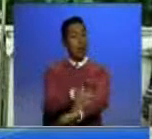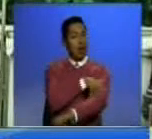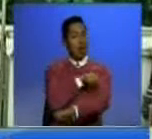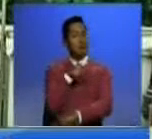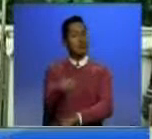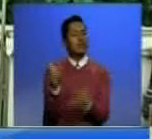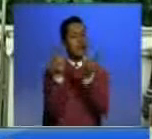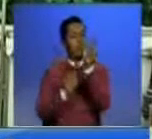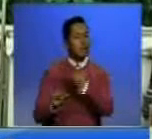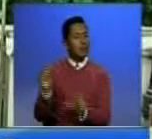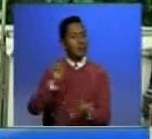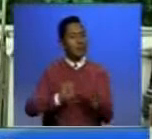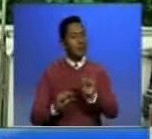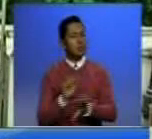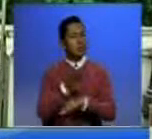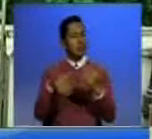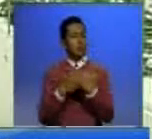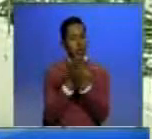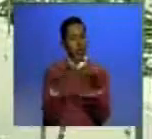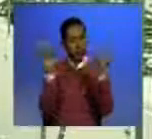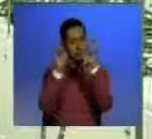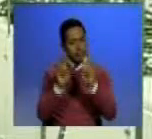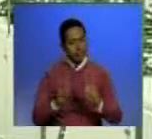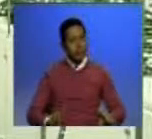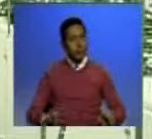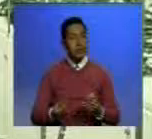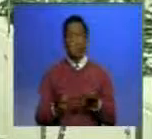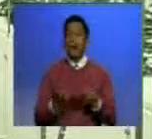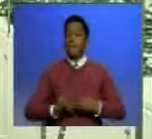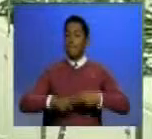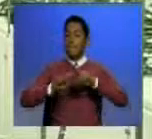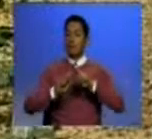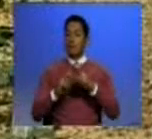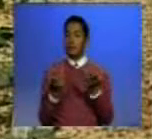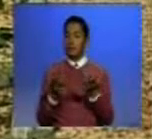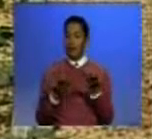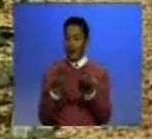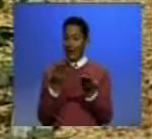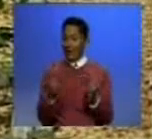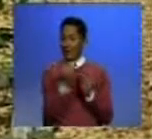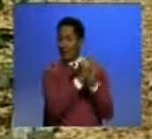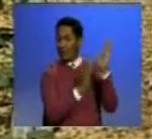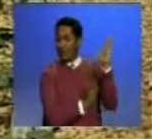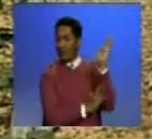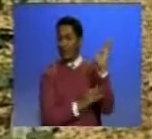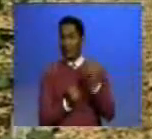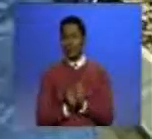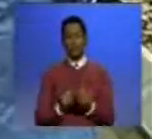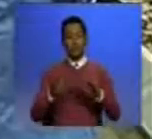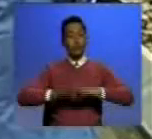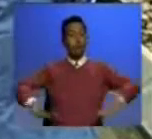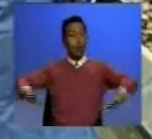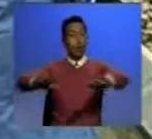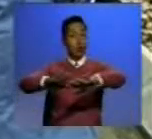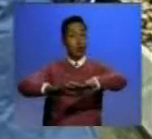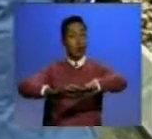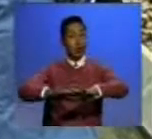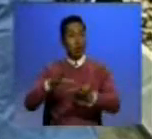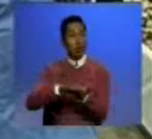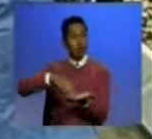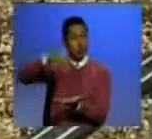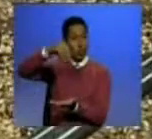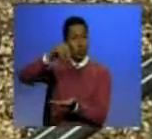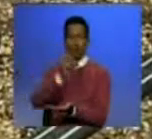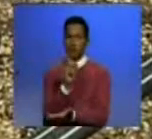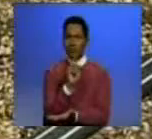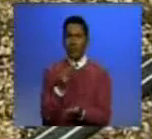Investigaciones Agropecuarias, INIAP, lleva adelante esa iniciativa, que también utiliza otras técnicas como el cultivo sin suelo, que en lugar de tierra utiliza